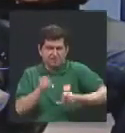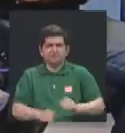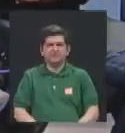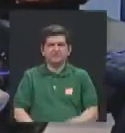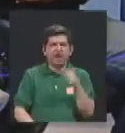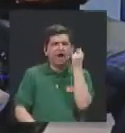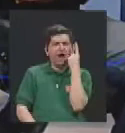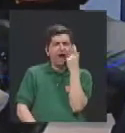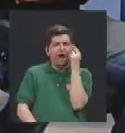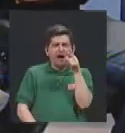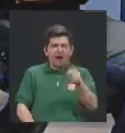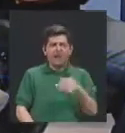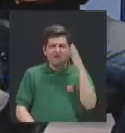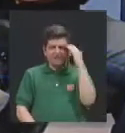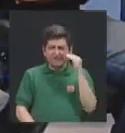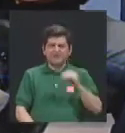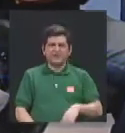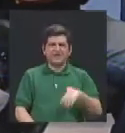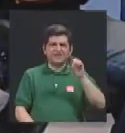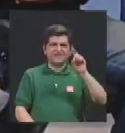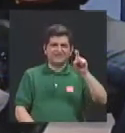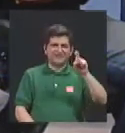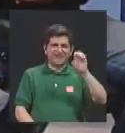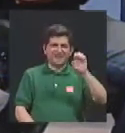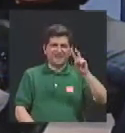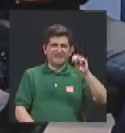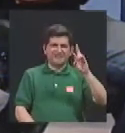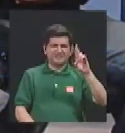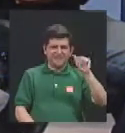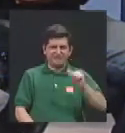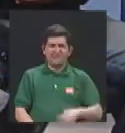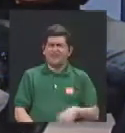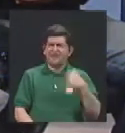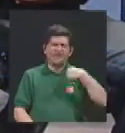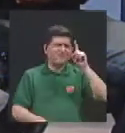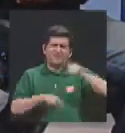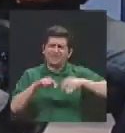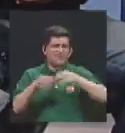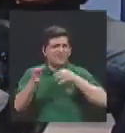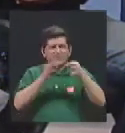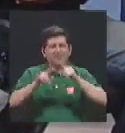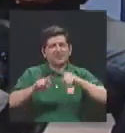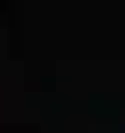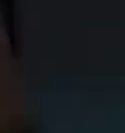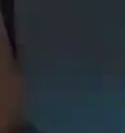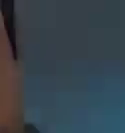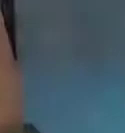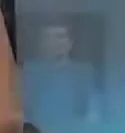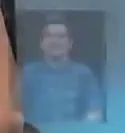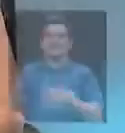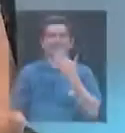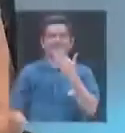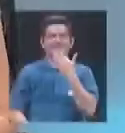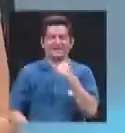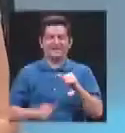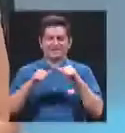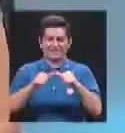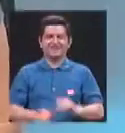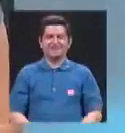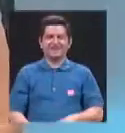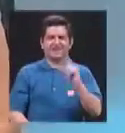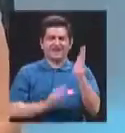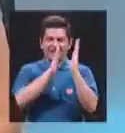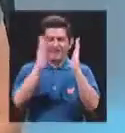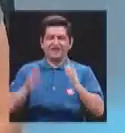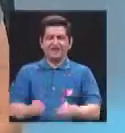fin. Van a entender que es una experiencia Sendra. No lo puedo contar mucho así, pero esta es la idea. Gracias por estar